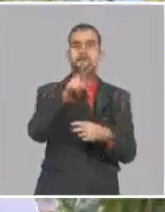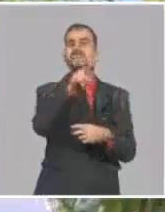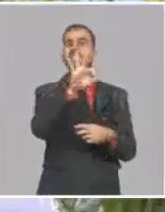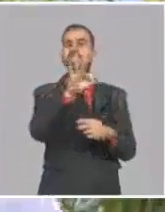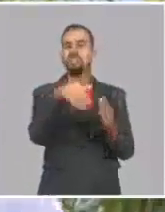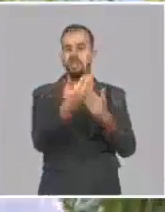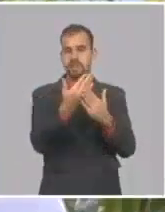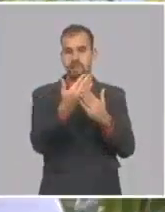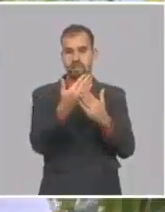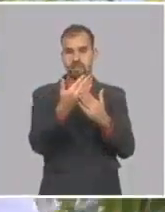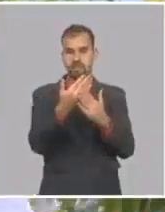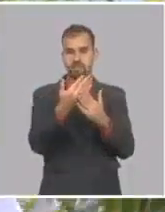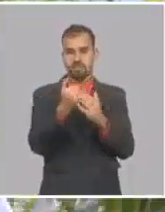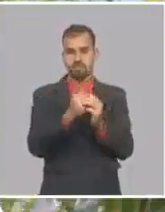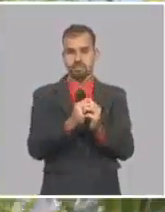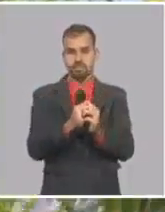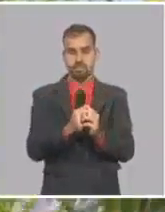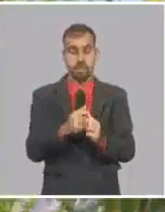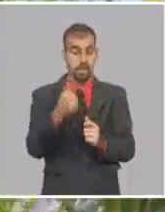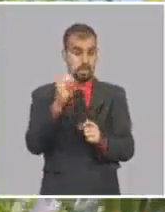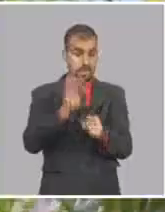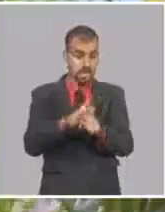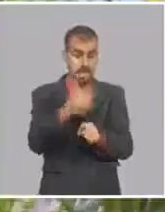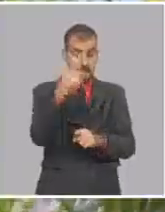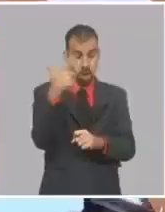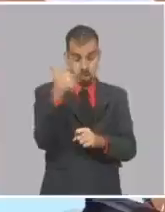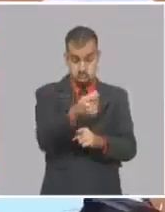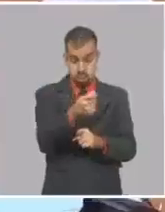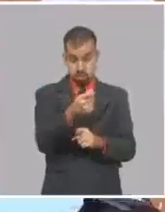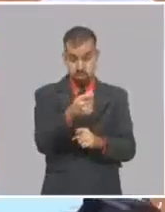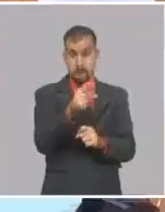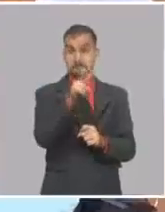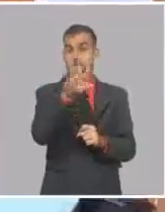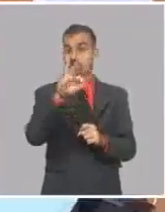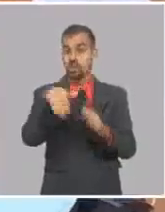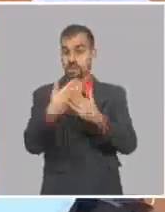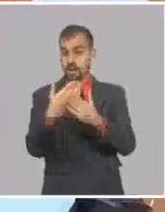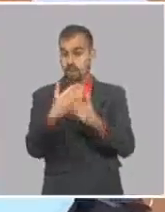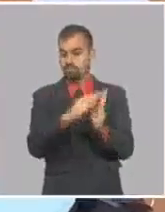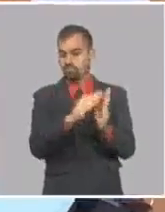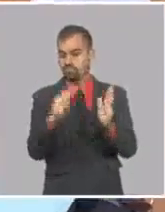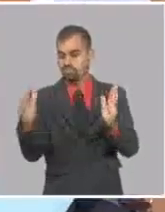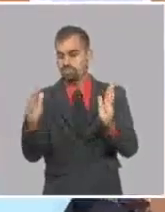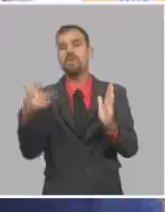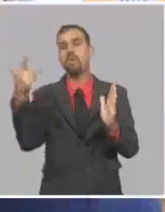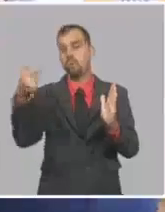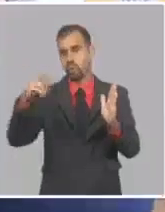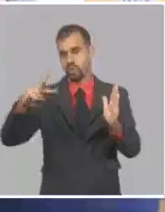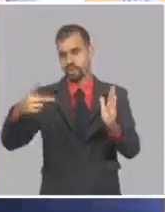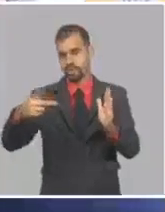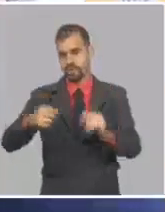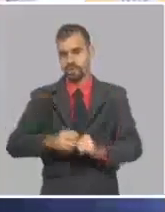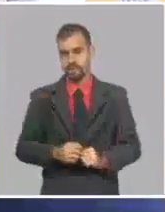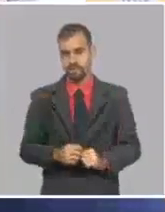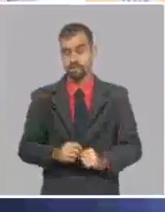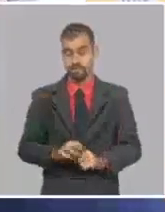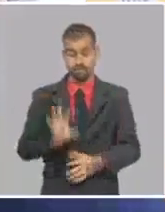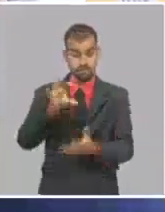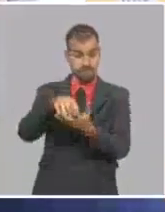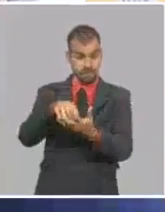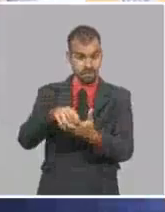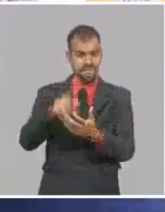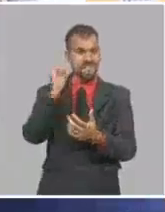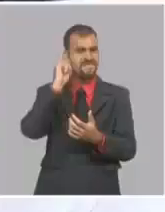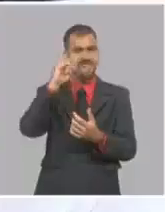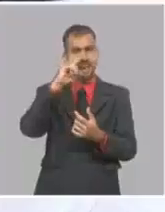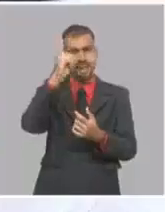una dosis al primer día y a los 28 días la segunda dosis. La novedad de este candidato vacunal del Instituto Finlay de Vacunas,